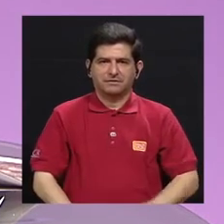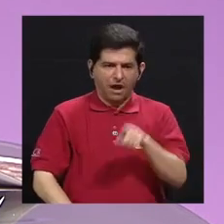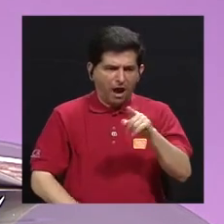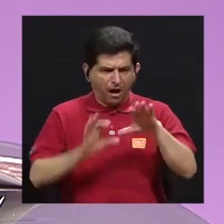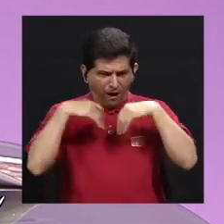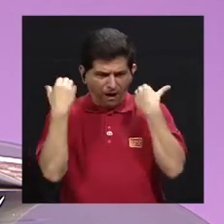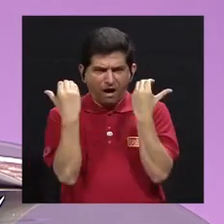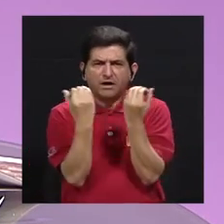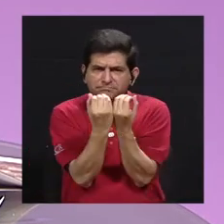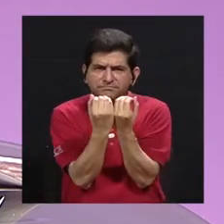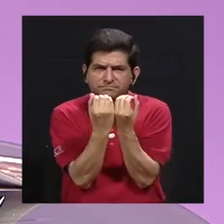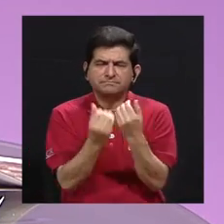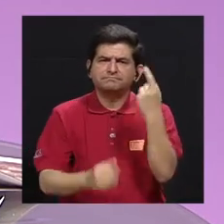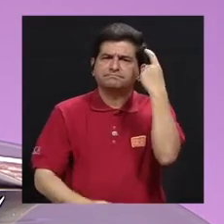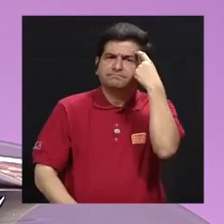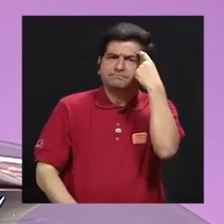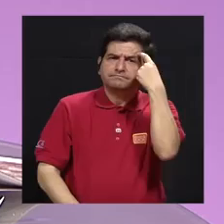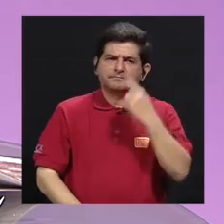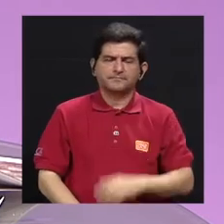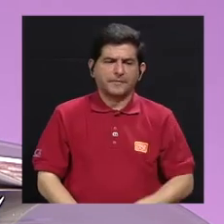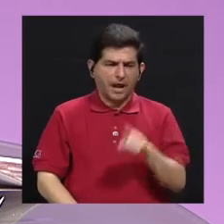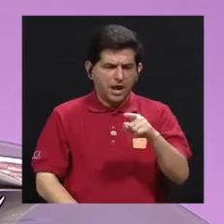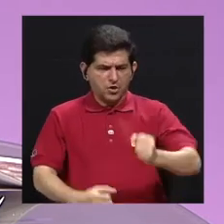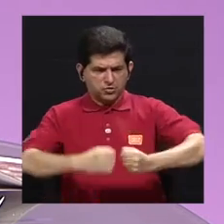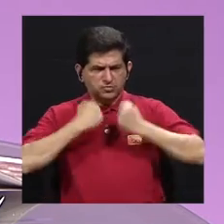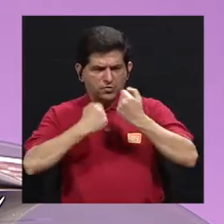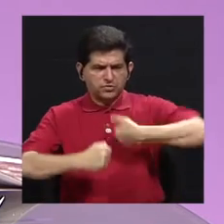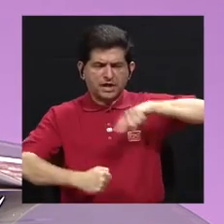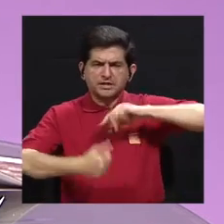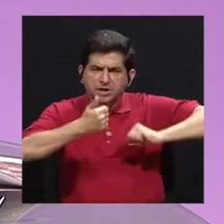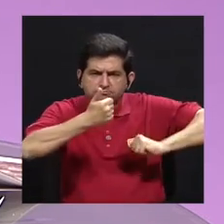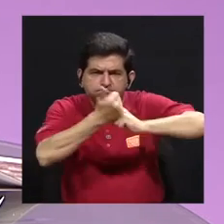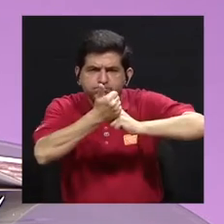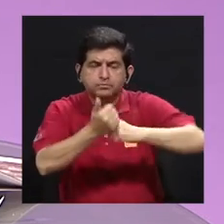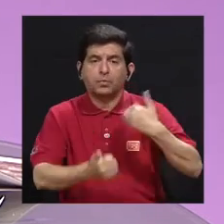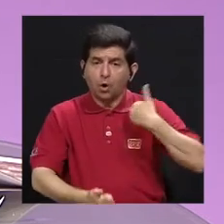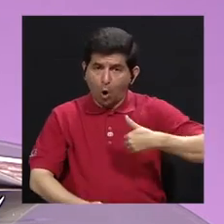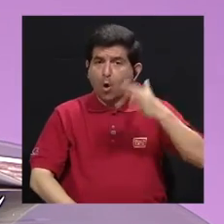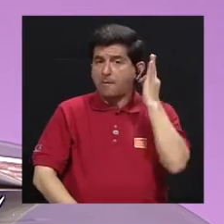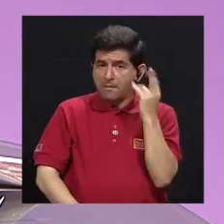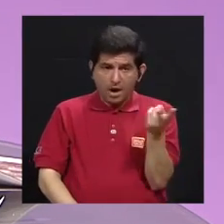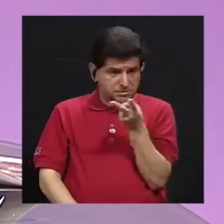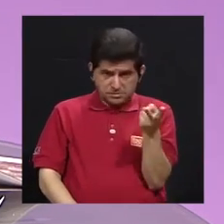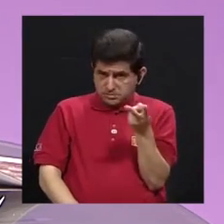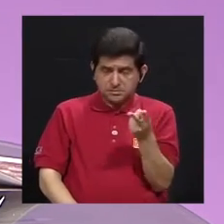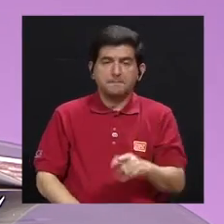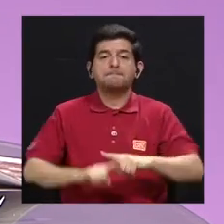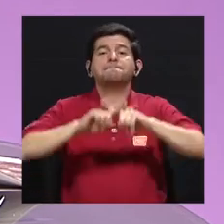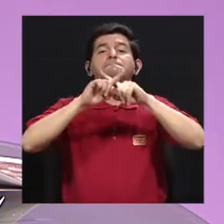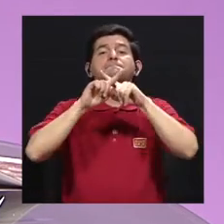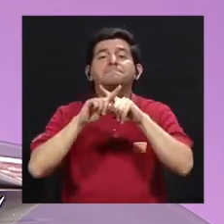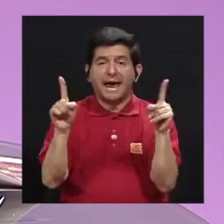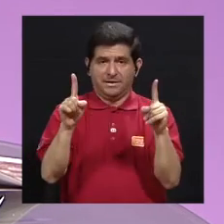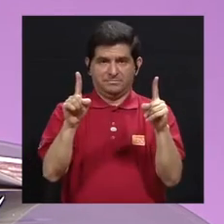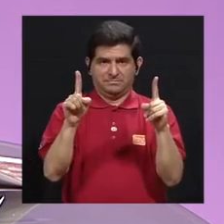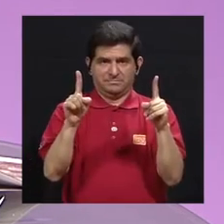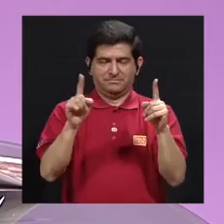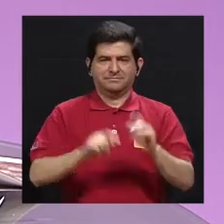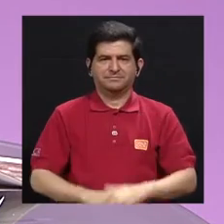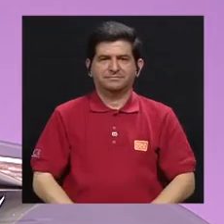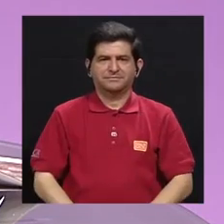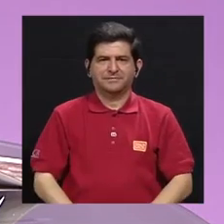en esa organización que fortalecemos hay hombres y mujeres sin embargo